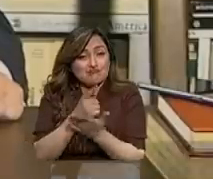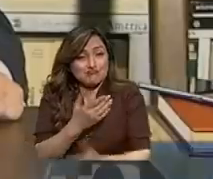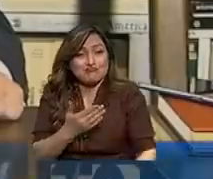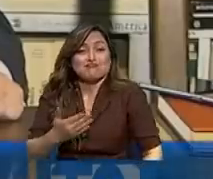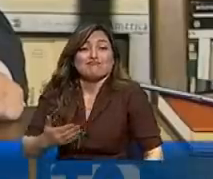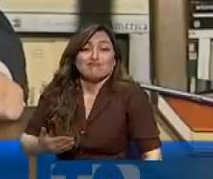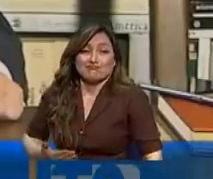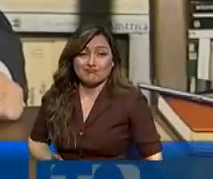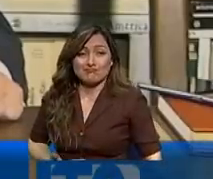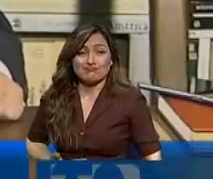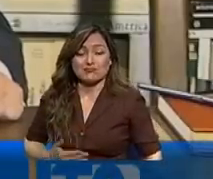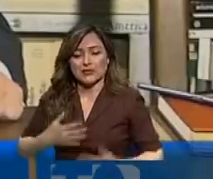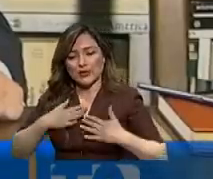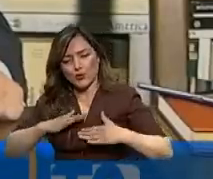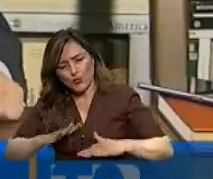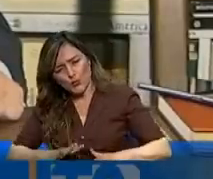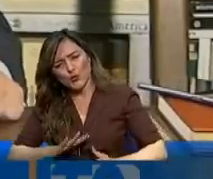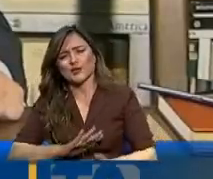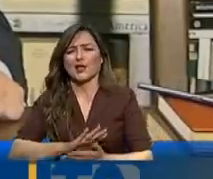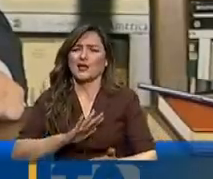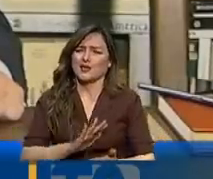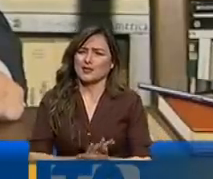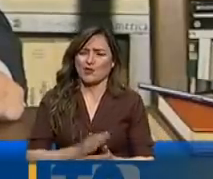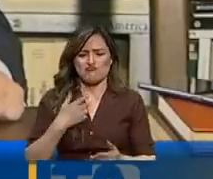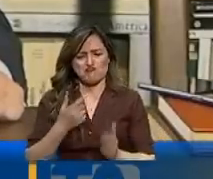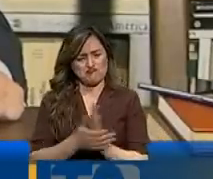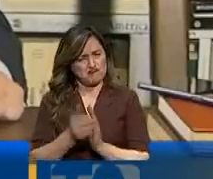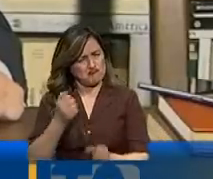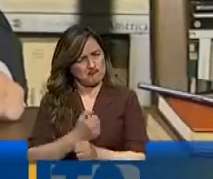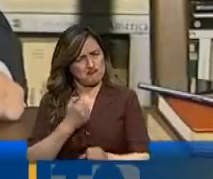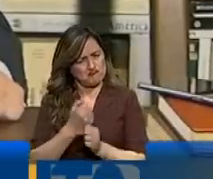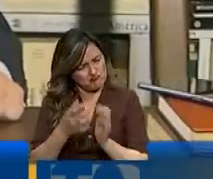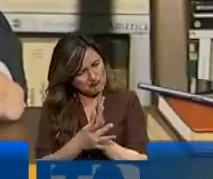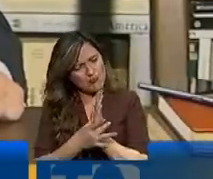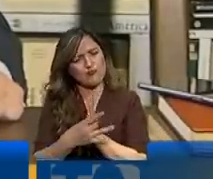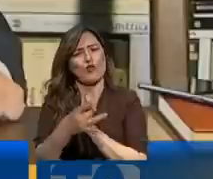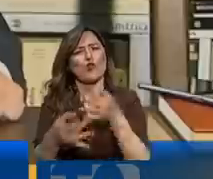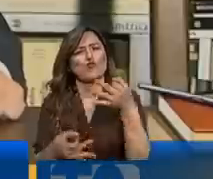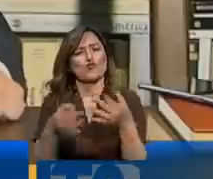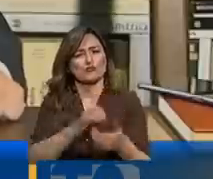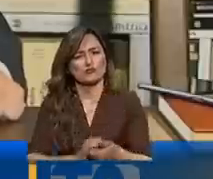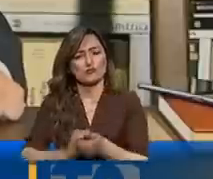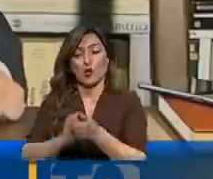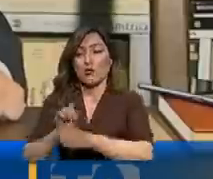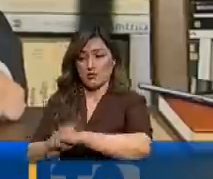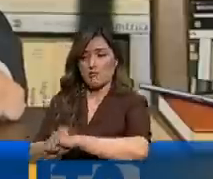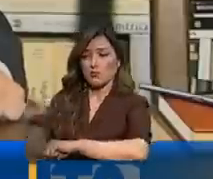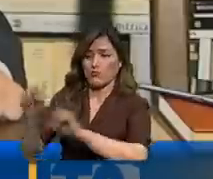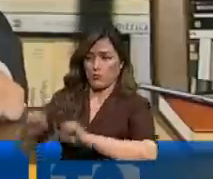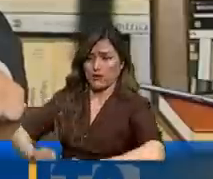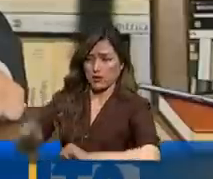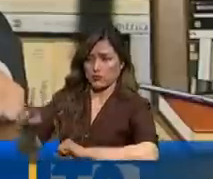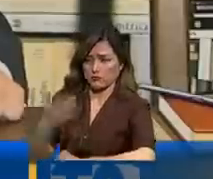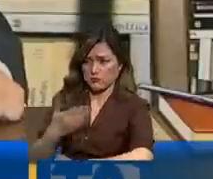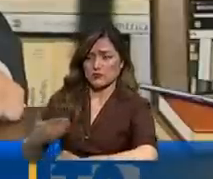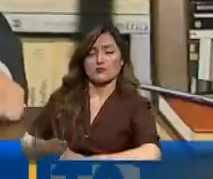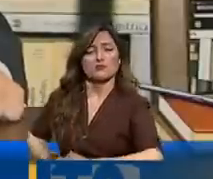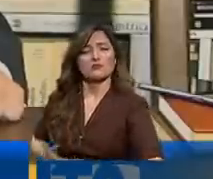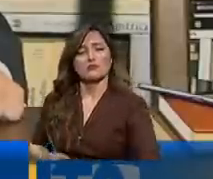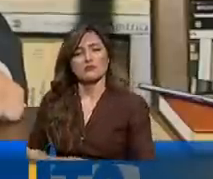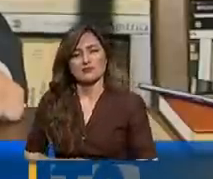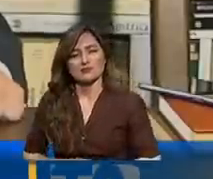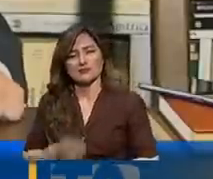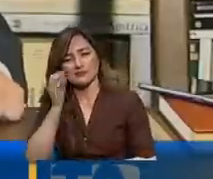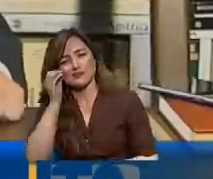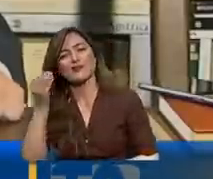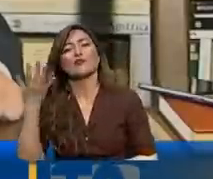presidente, sereno, eficaz, justo y solidario. Todavía tiene tiempo para hacerlo. Pero no